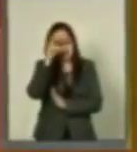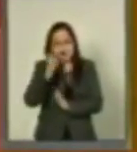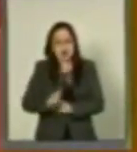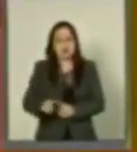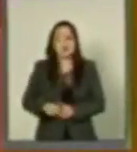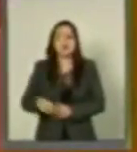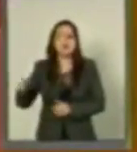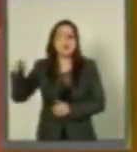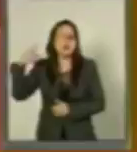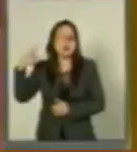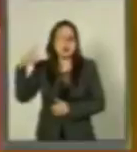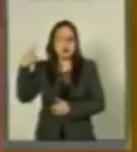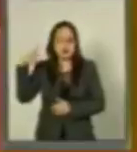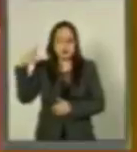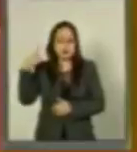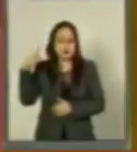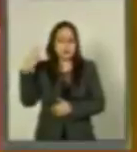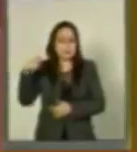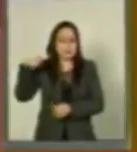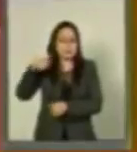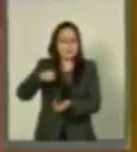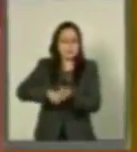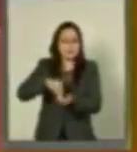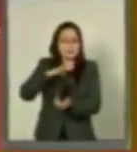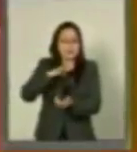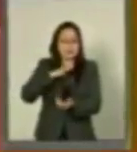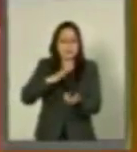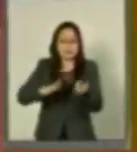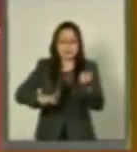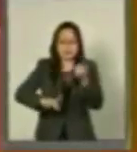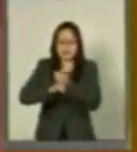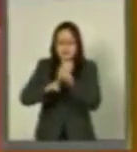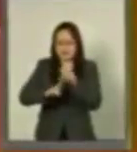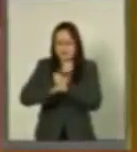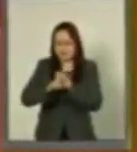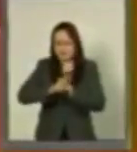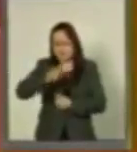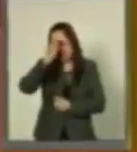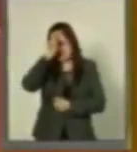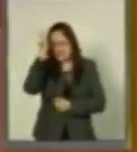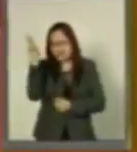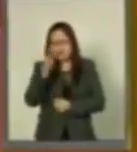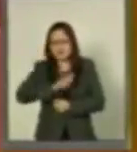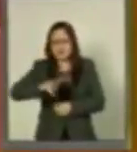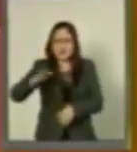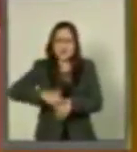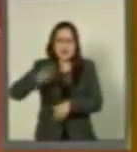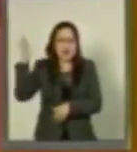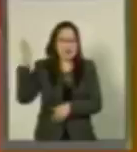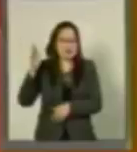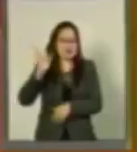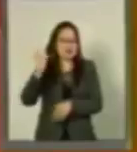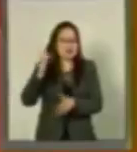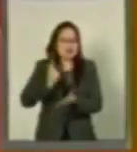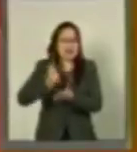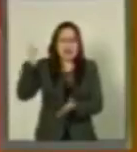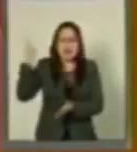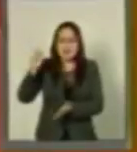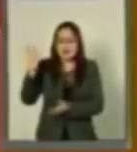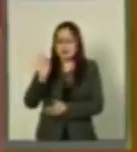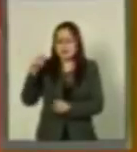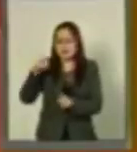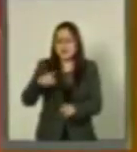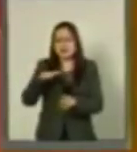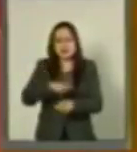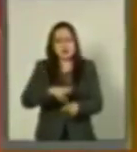Puebla, donde se ha registrado la más alta y quizá la más grave